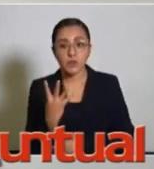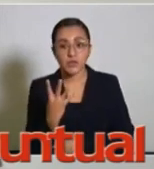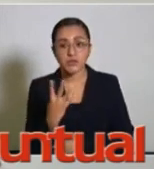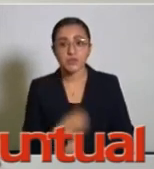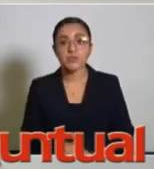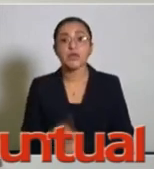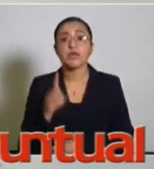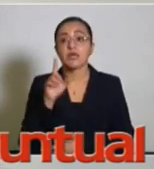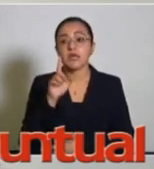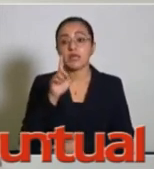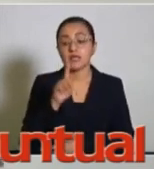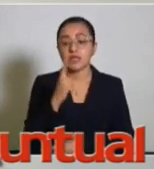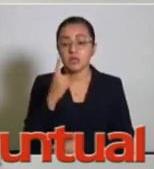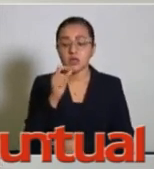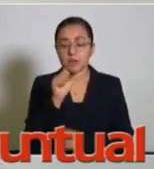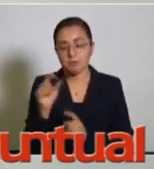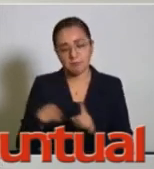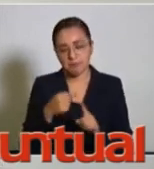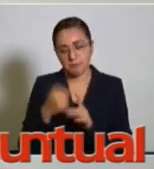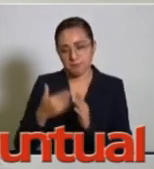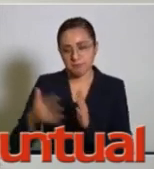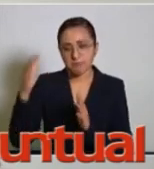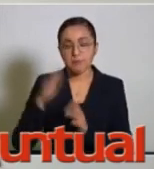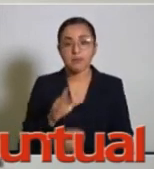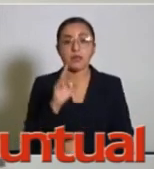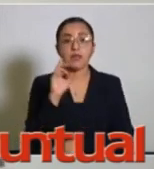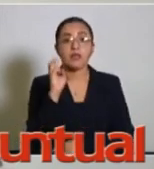5.034. 71 y más,